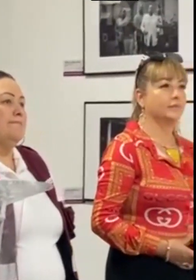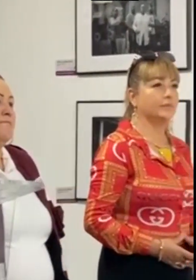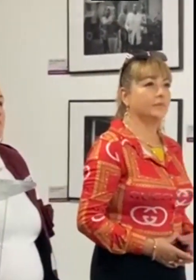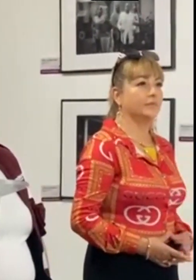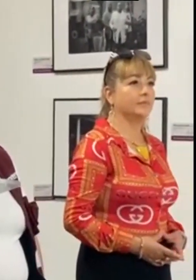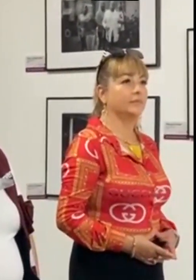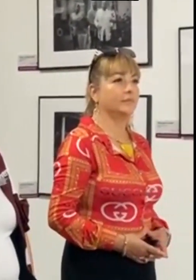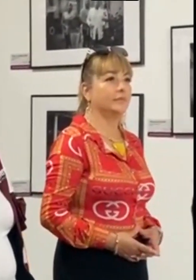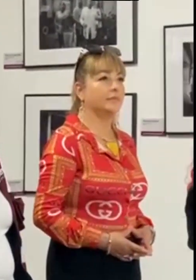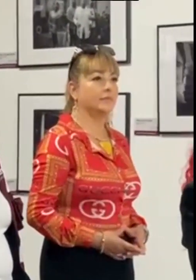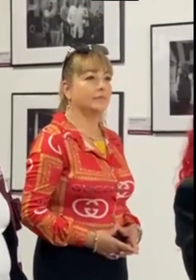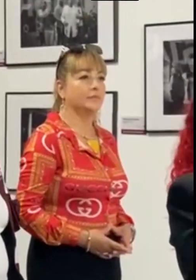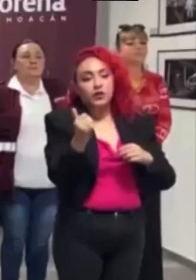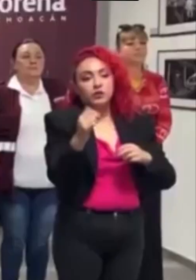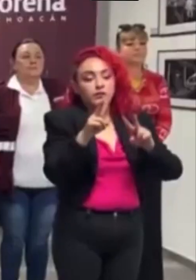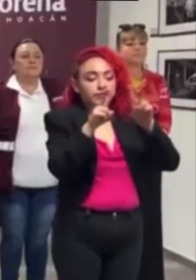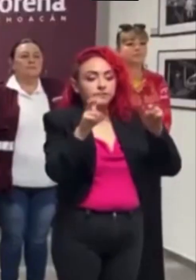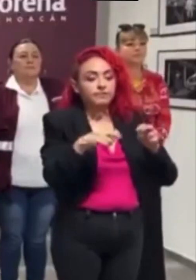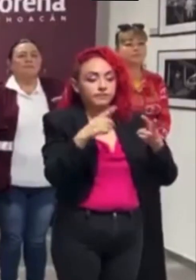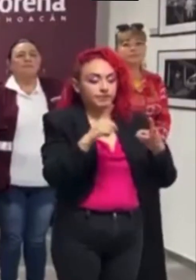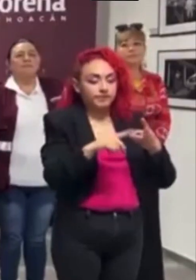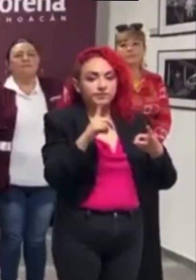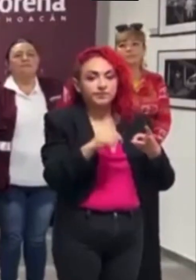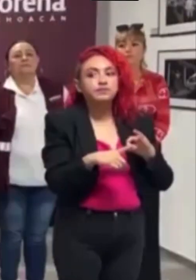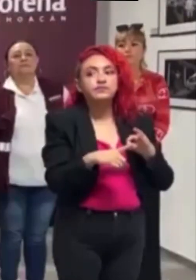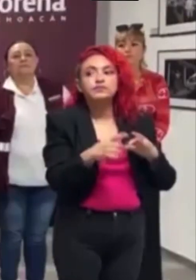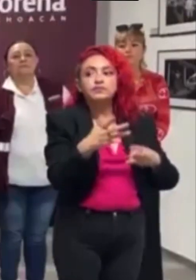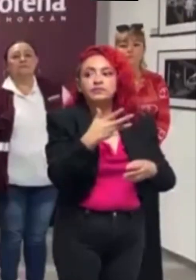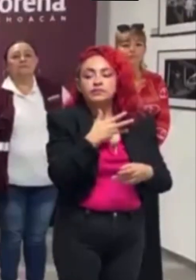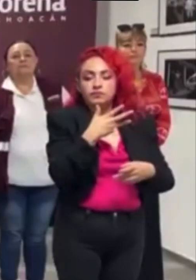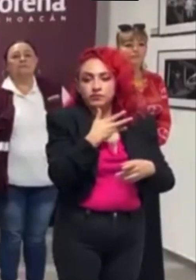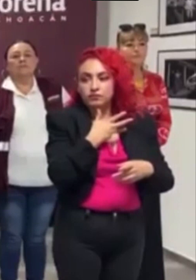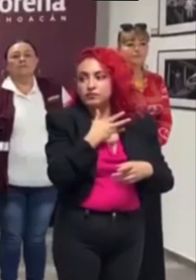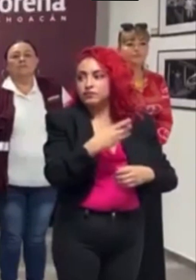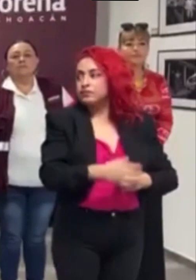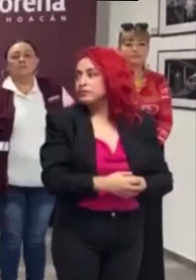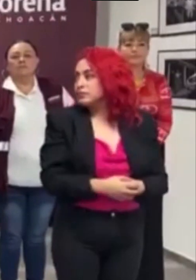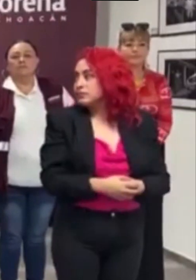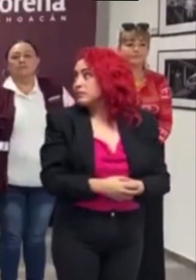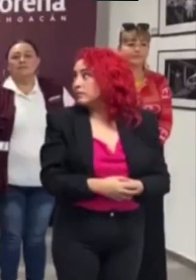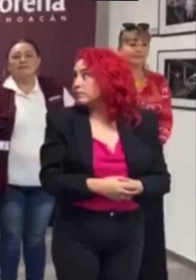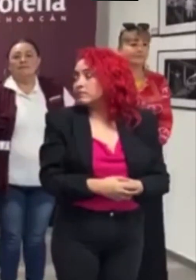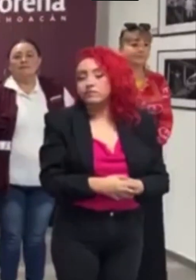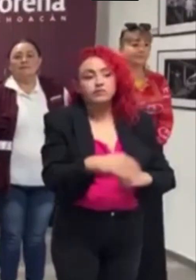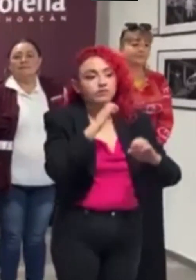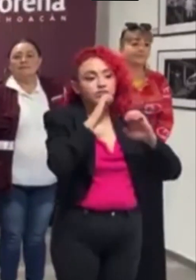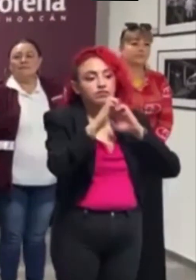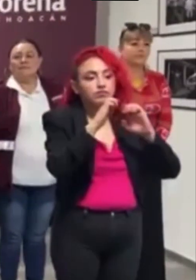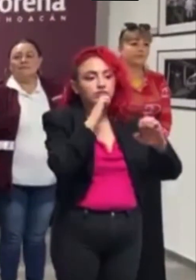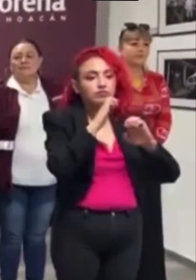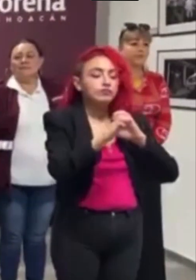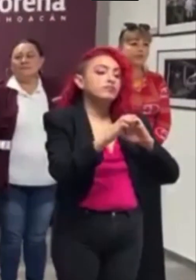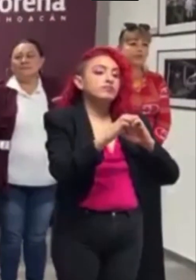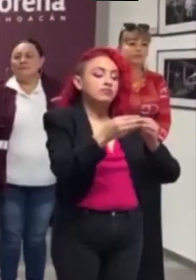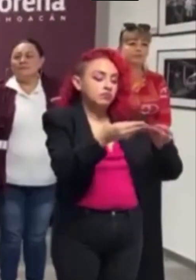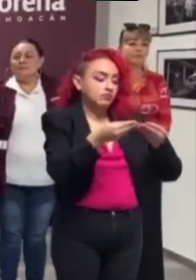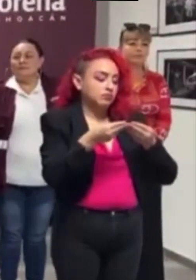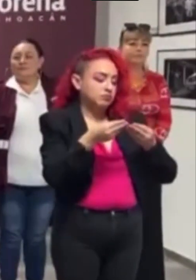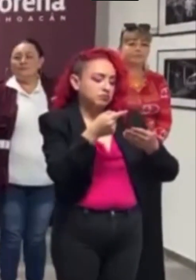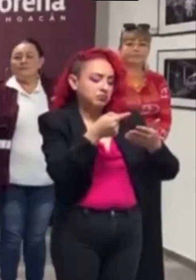para gobernar la capital michoacana. Tenemos una encuesta, nos